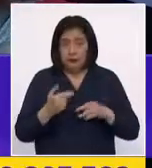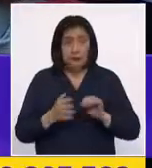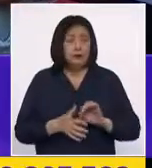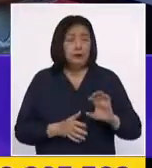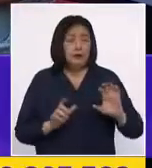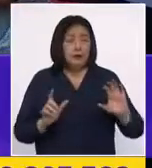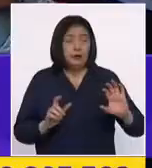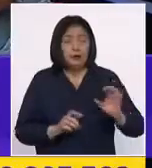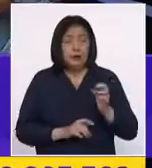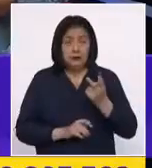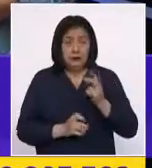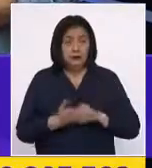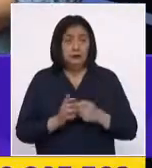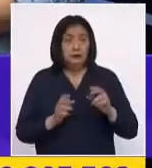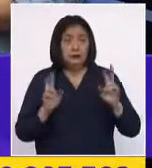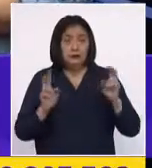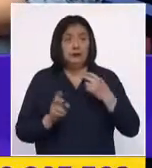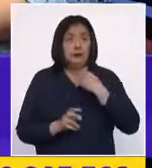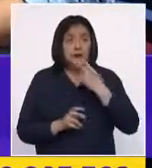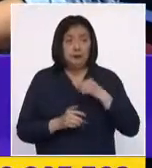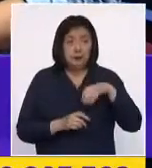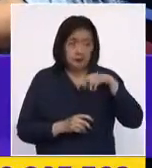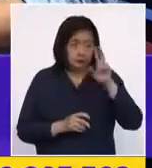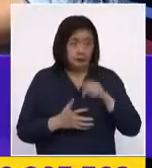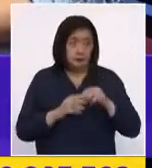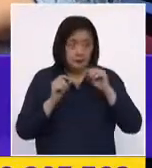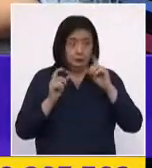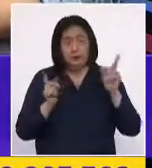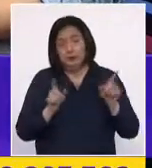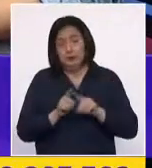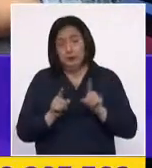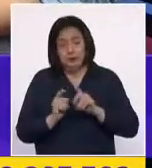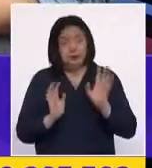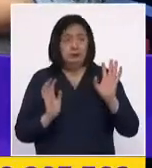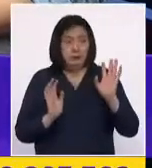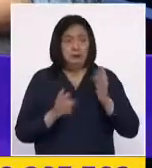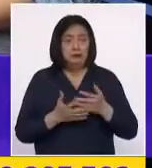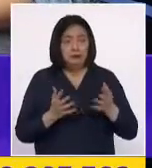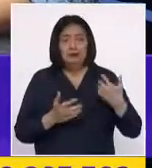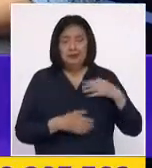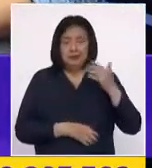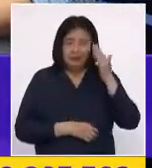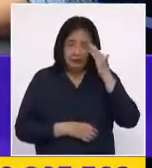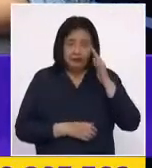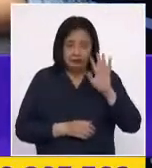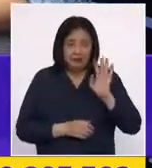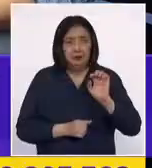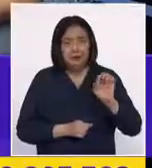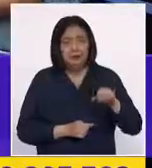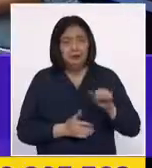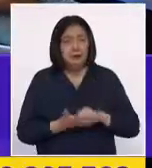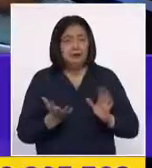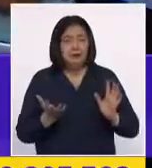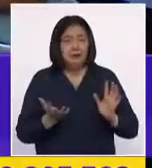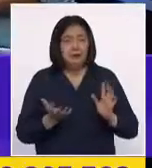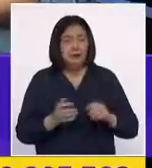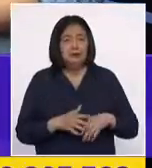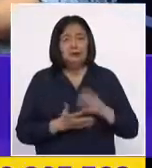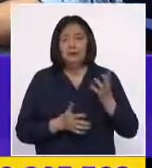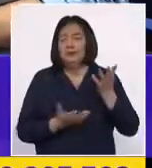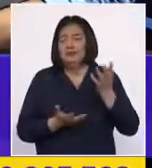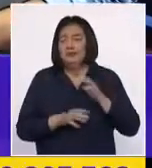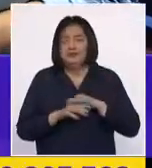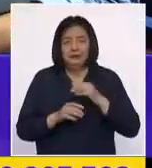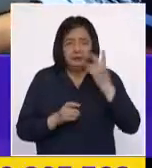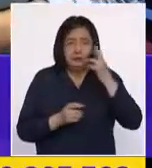Latina La Voz Perú con muchas sorpresas. Y también con los ingredientes que nosotros ya conocemos, ¿no? Uh-huh. Y con nuestros